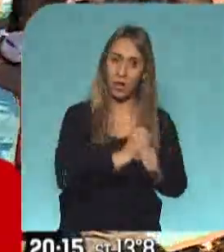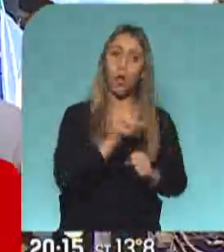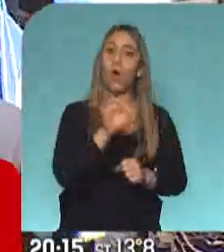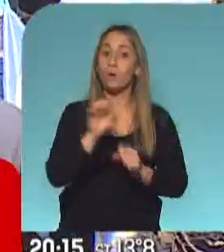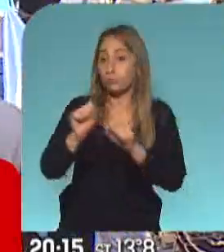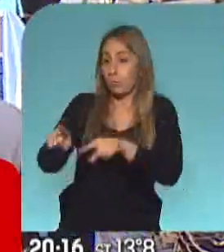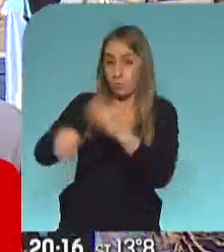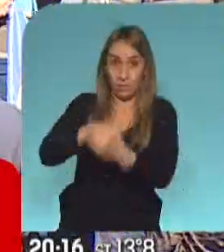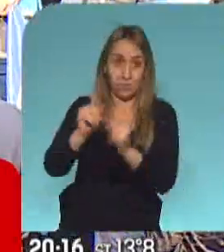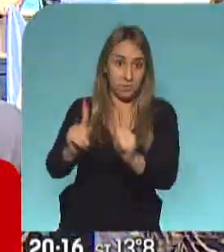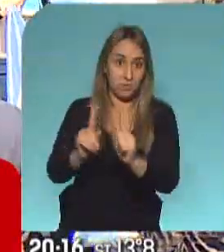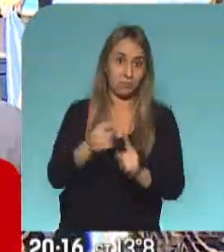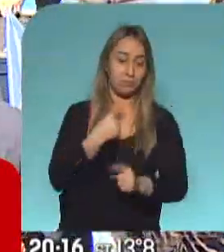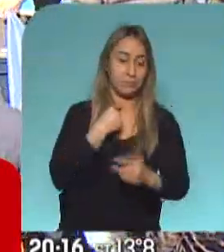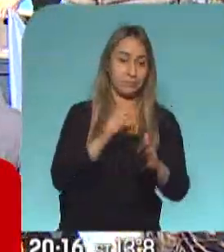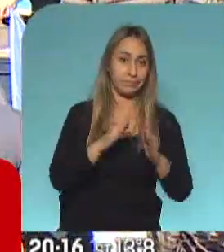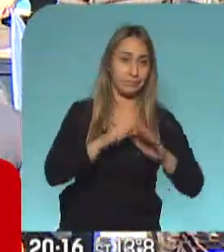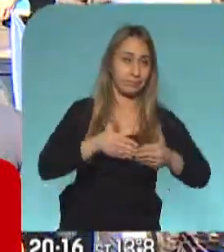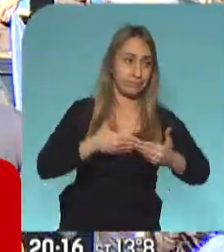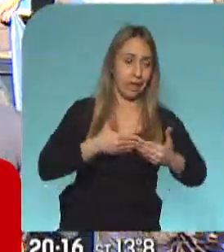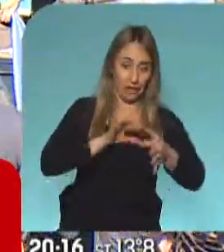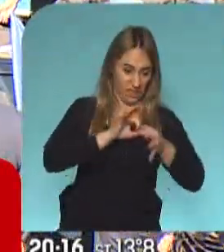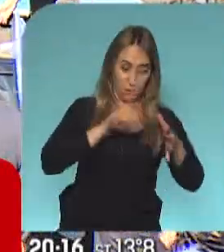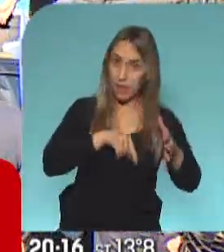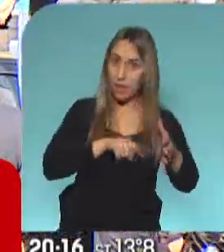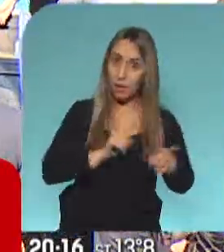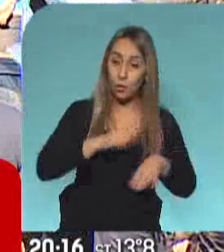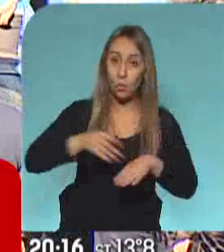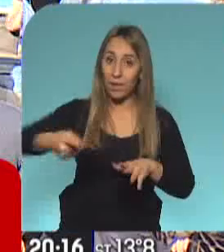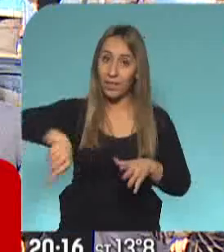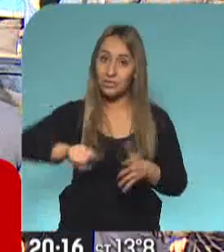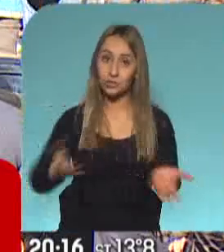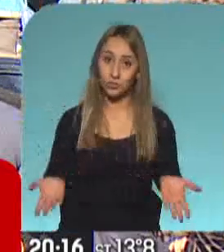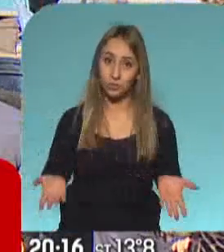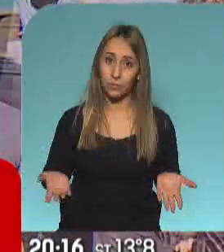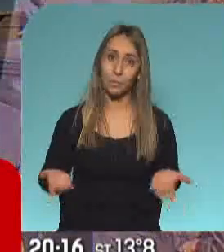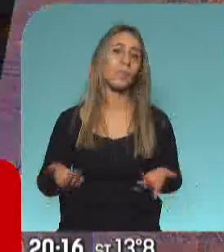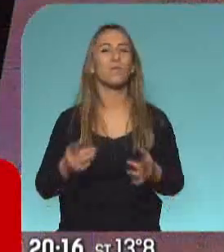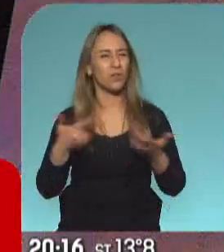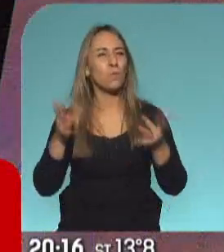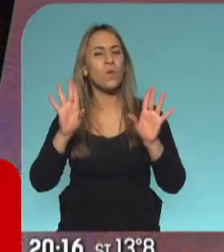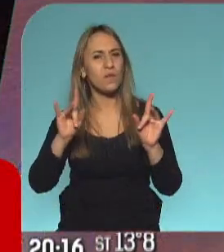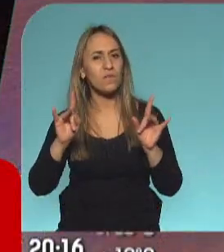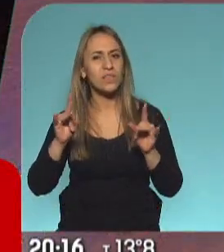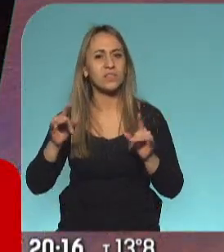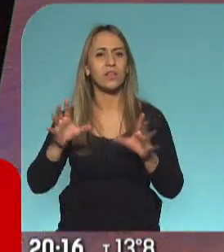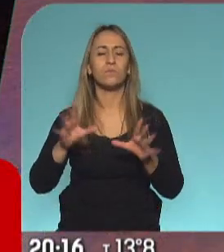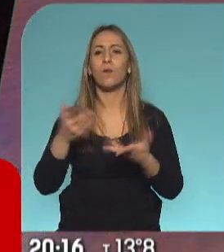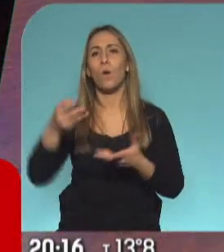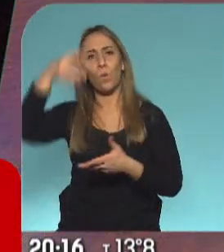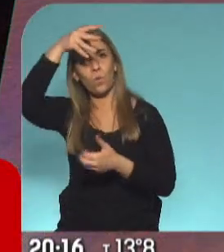de ellos. Pero pues, es una costumbre que tienen este tipo de políticos, ¿sí? Con